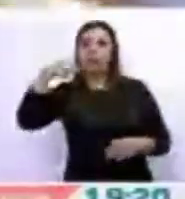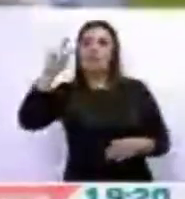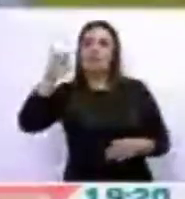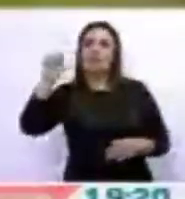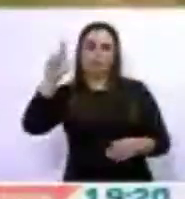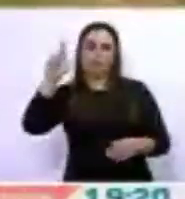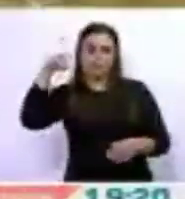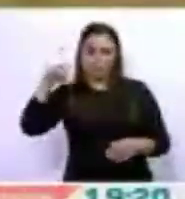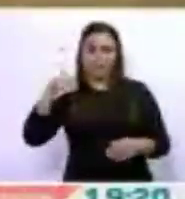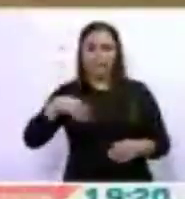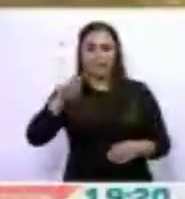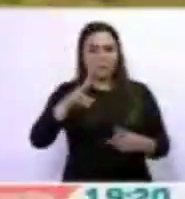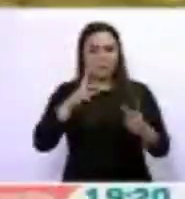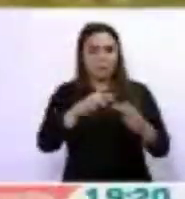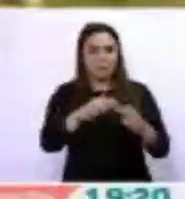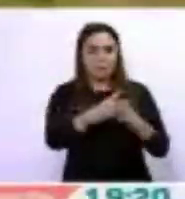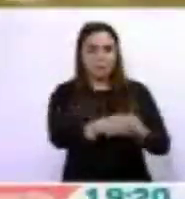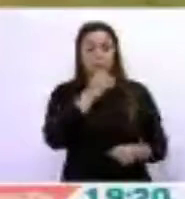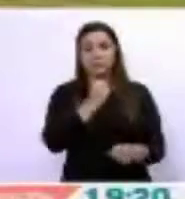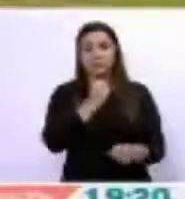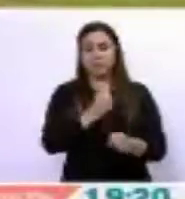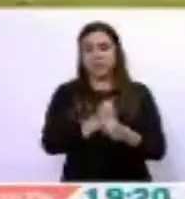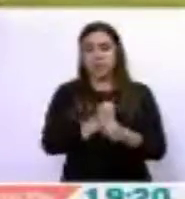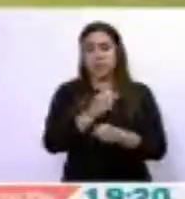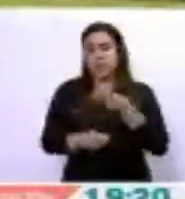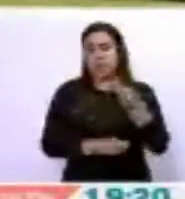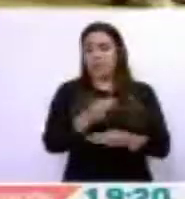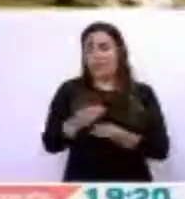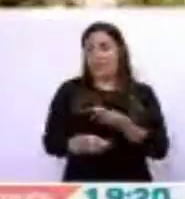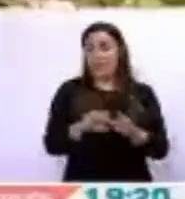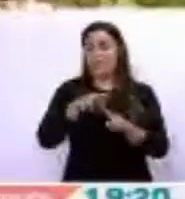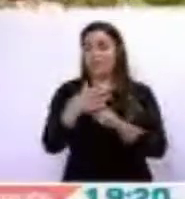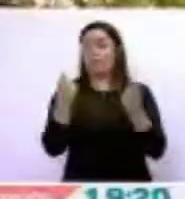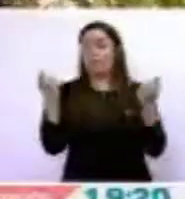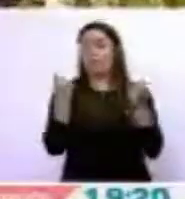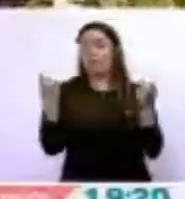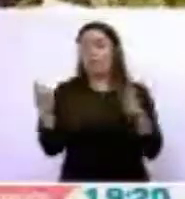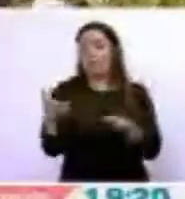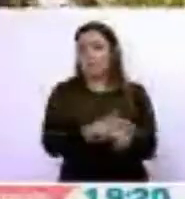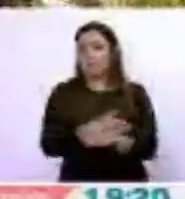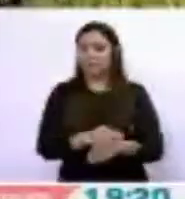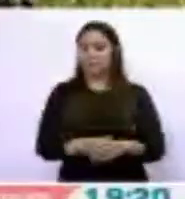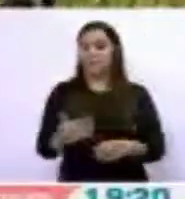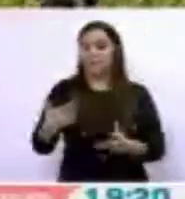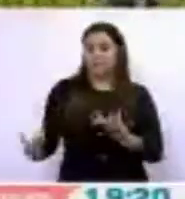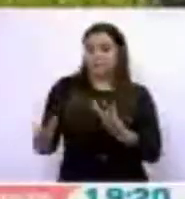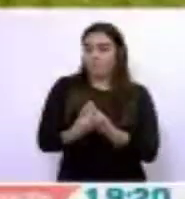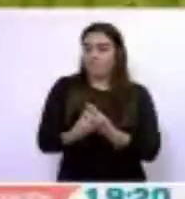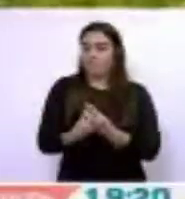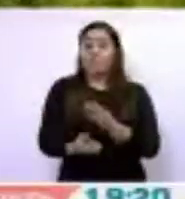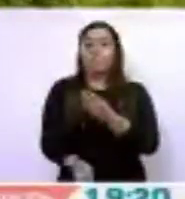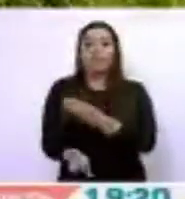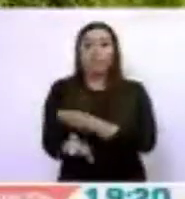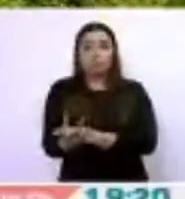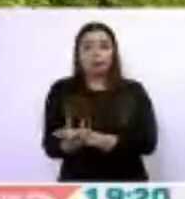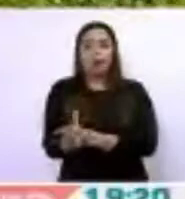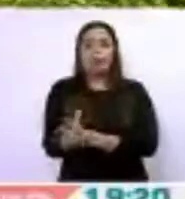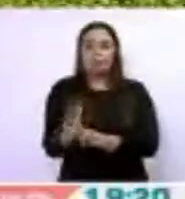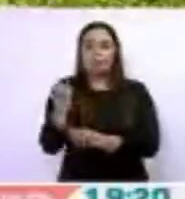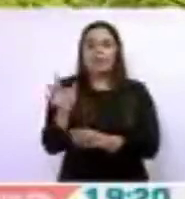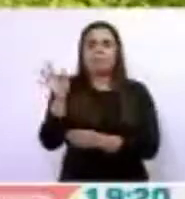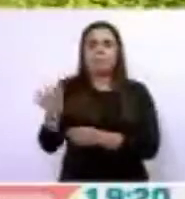fondo desbrozando, porque es una de las labores que hay que hacer en estos momentos previos de la campaña. Fernando está aquí con nosotros, porque además de productor, es también el gerente